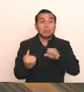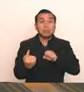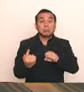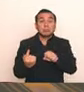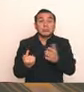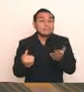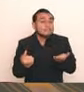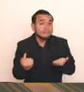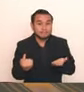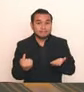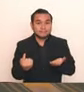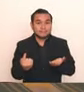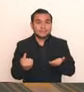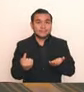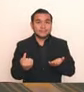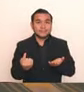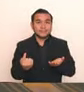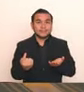esta vida